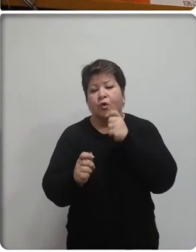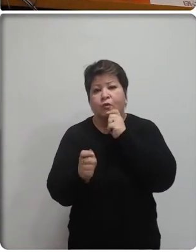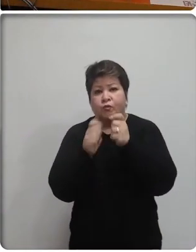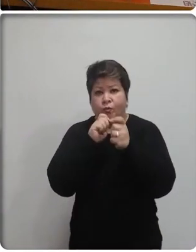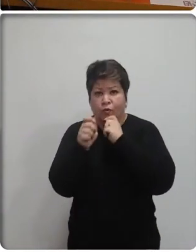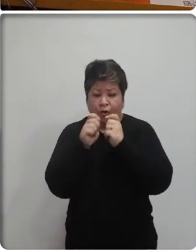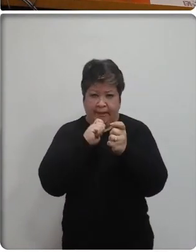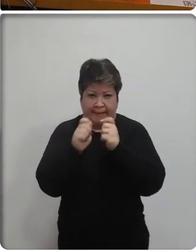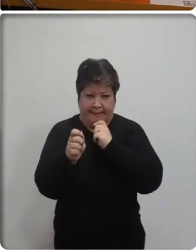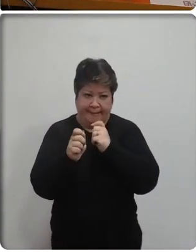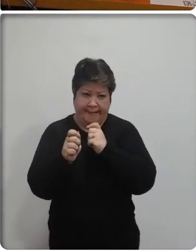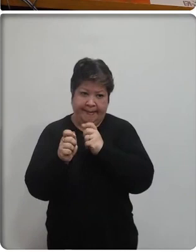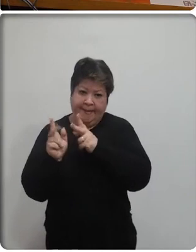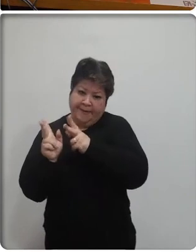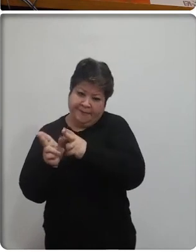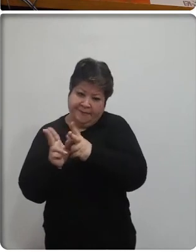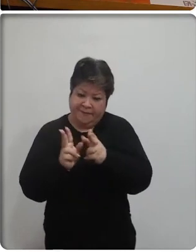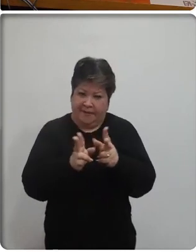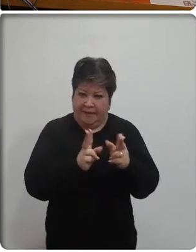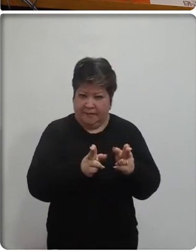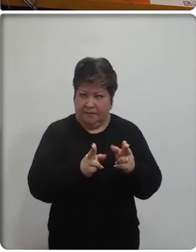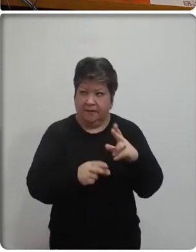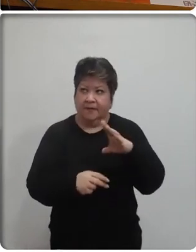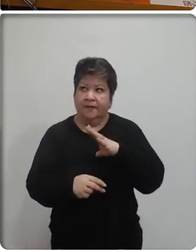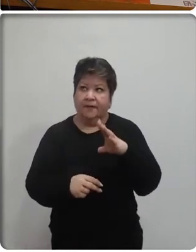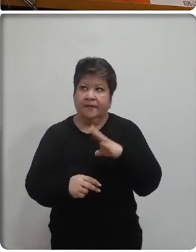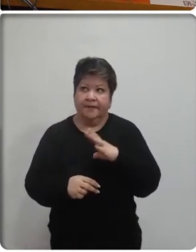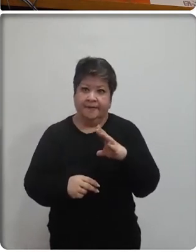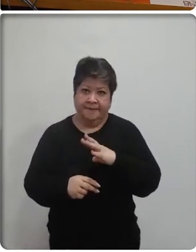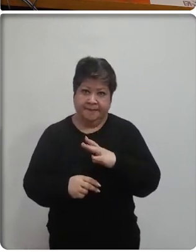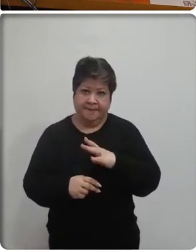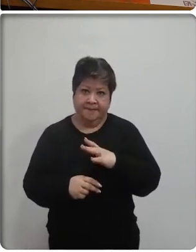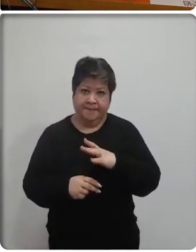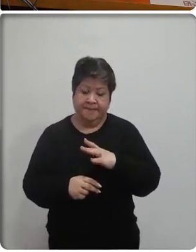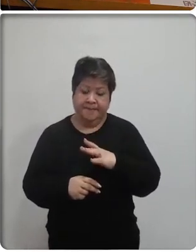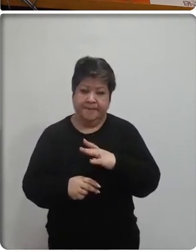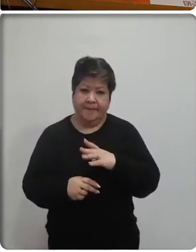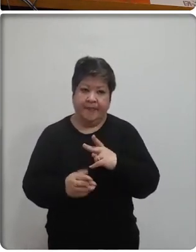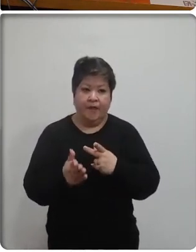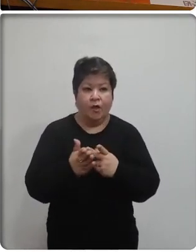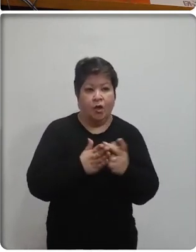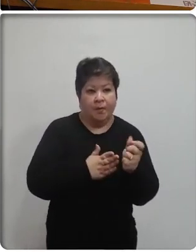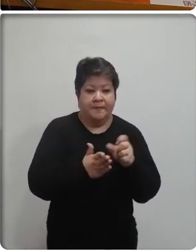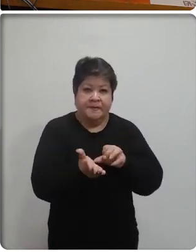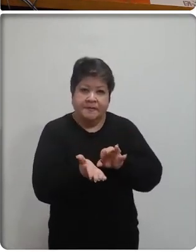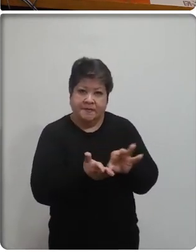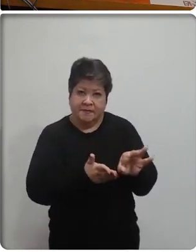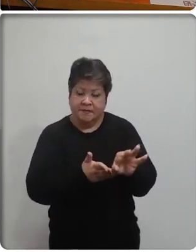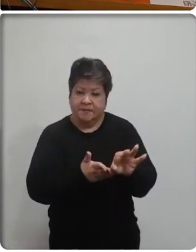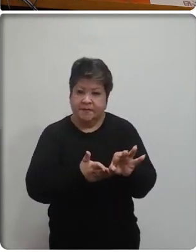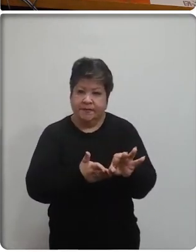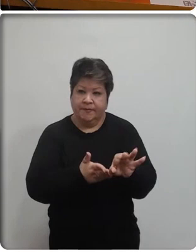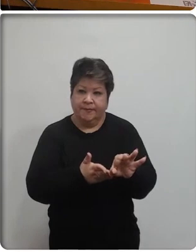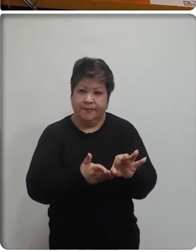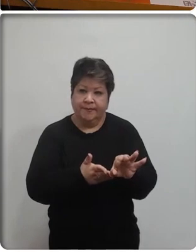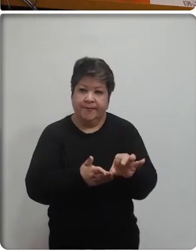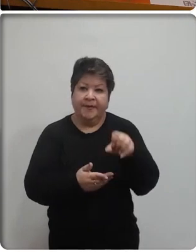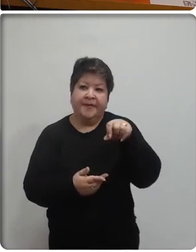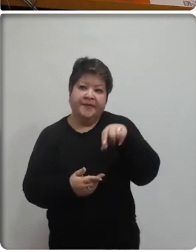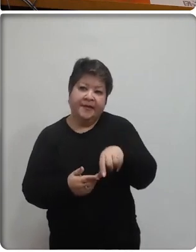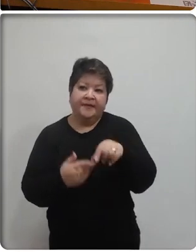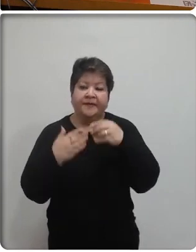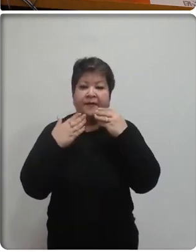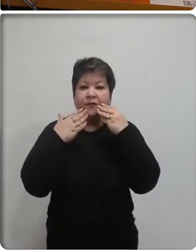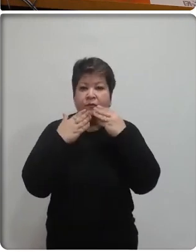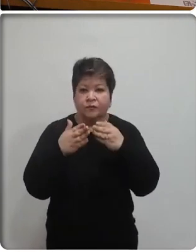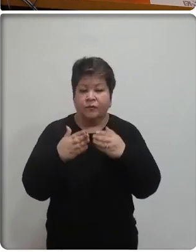cuáles son las fases que implica la compra de servicios de esta consultoría